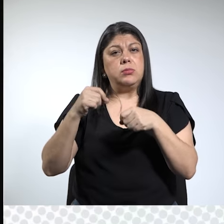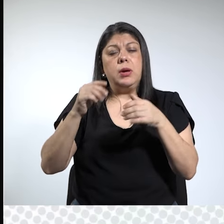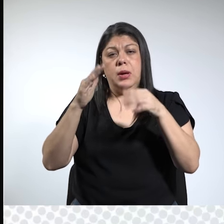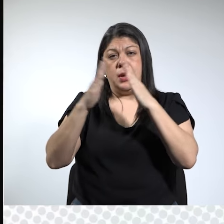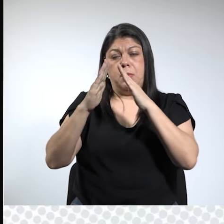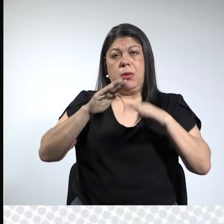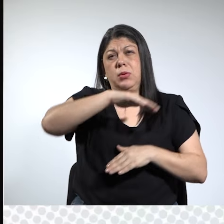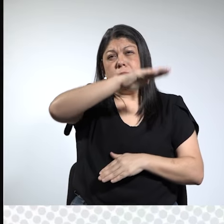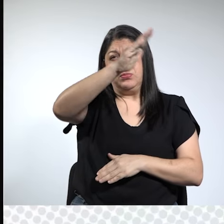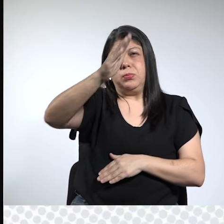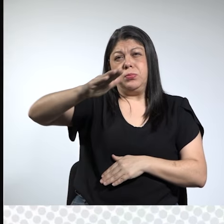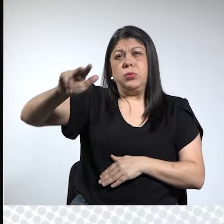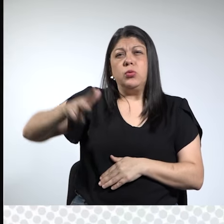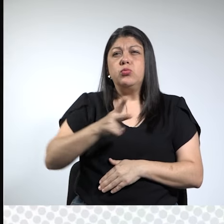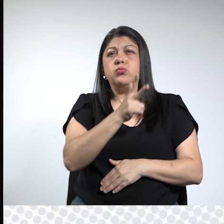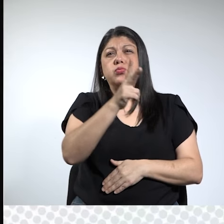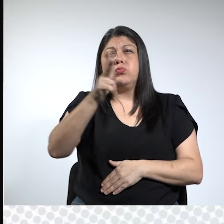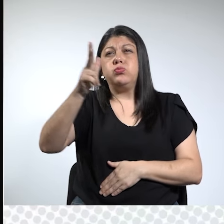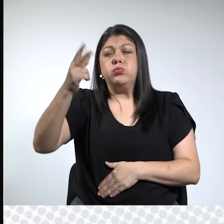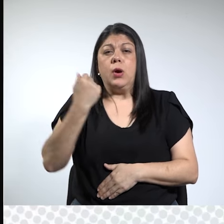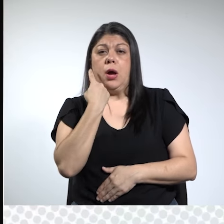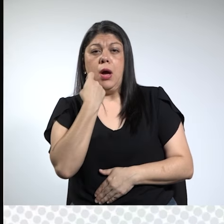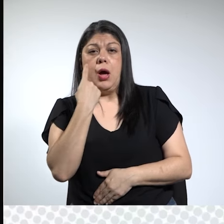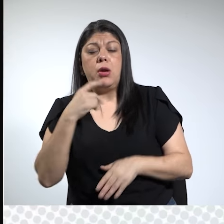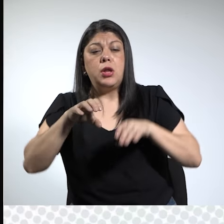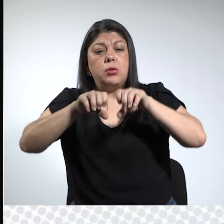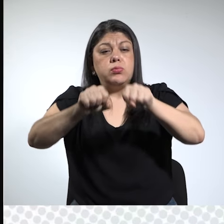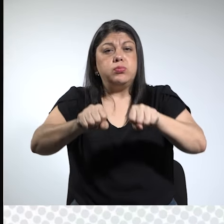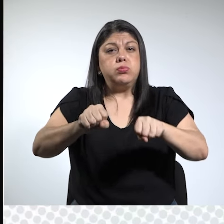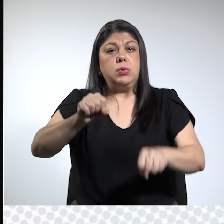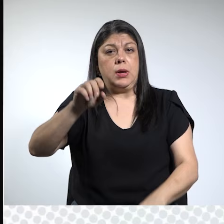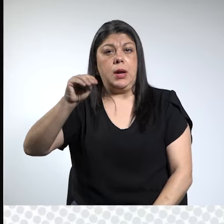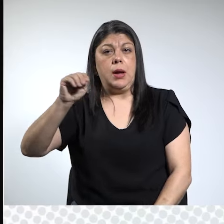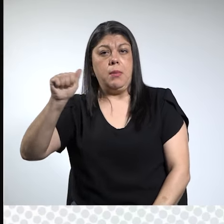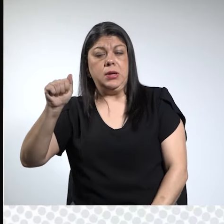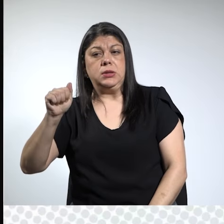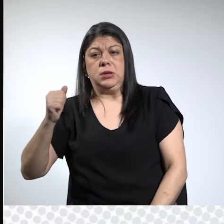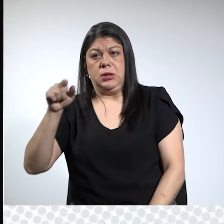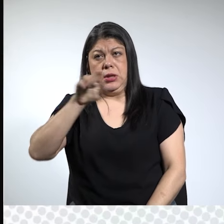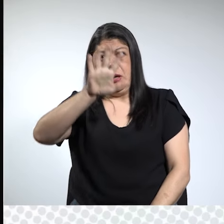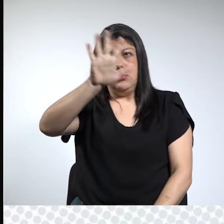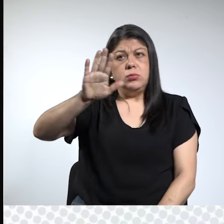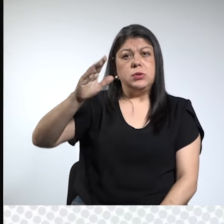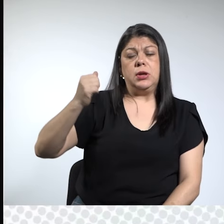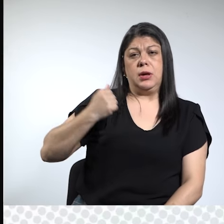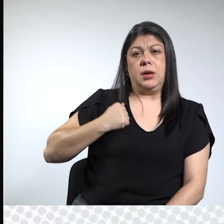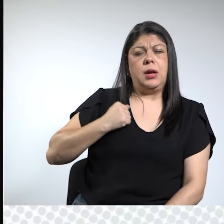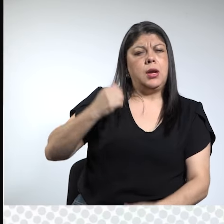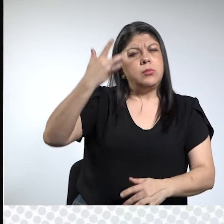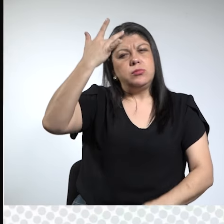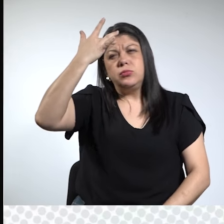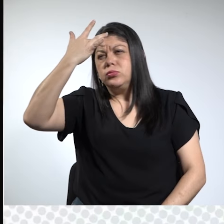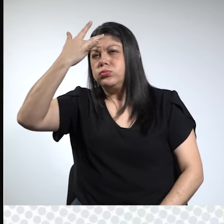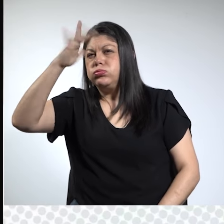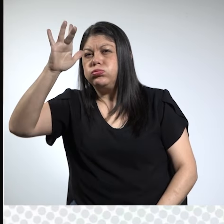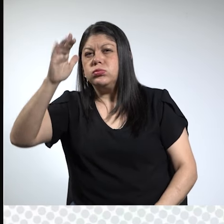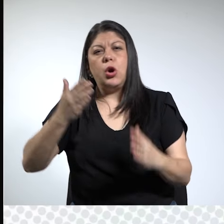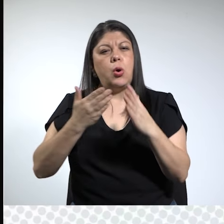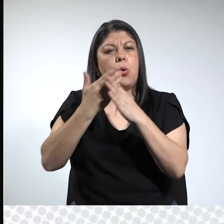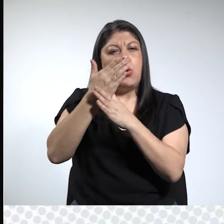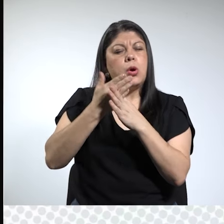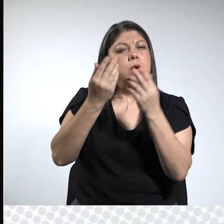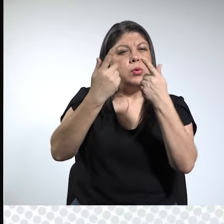Chirripó. Se va a graduar en estos días de maestría allá en Canadá. Brillante. Tuvo algún nivel de acceso